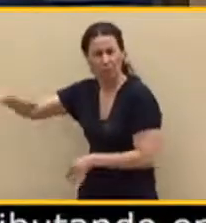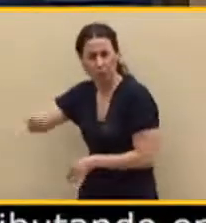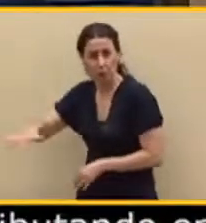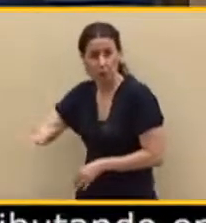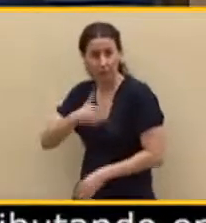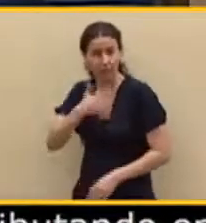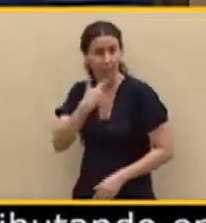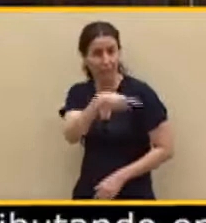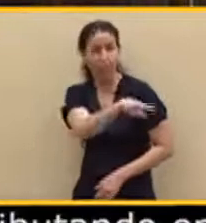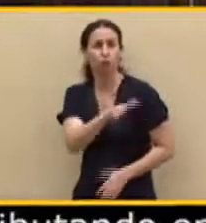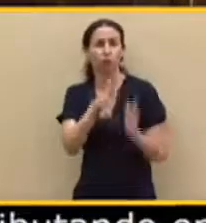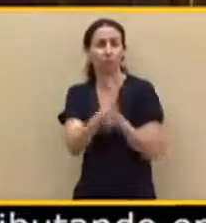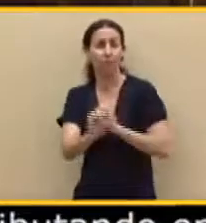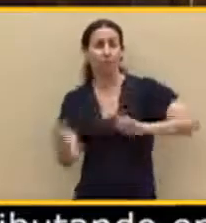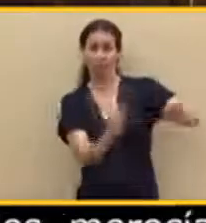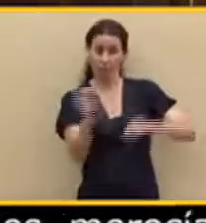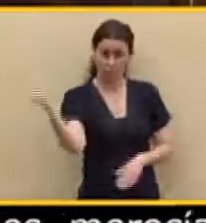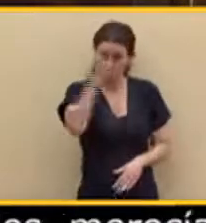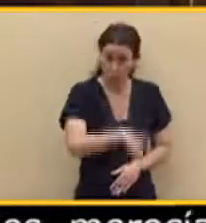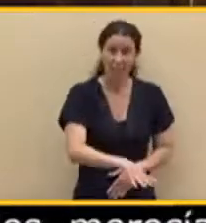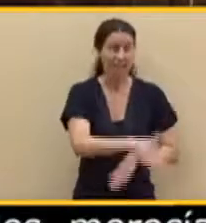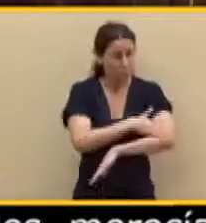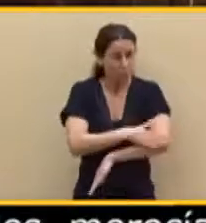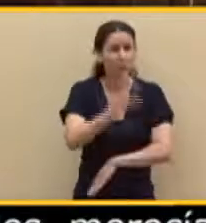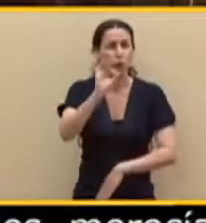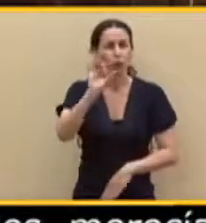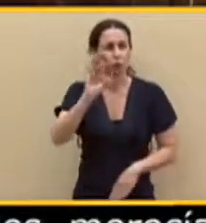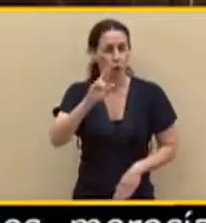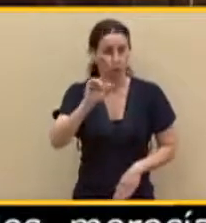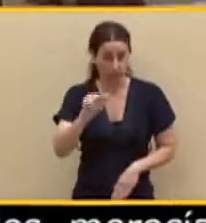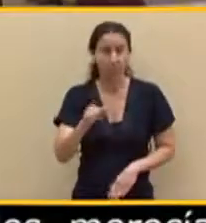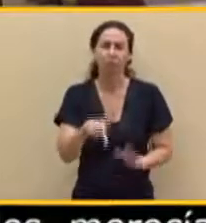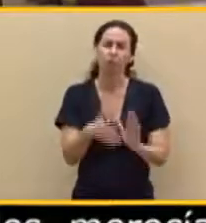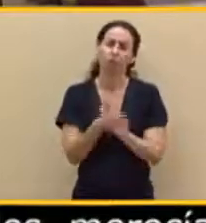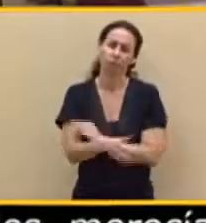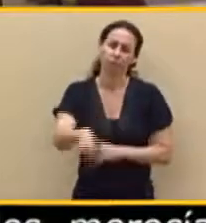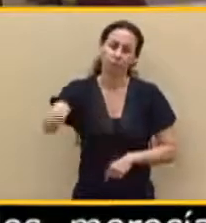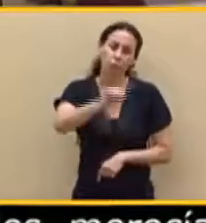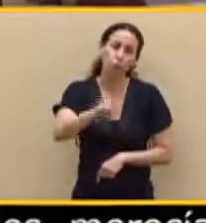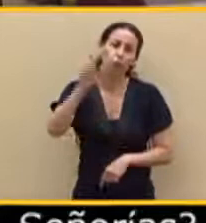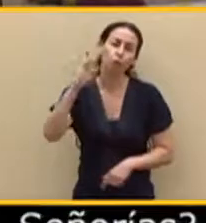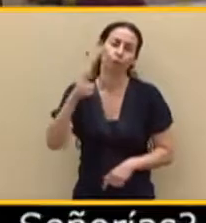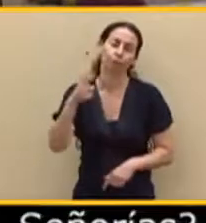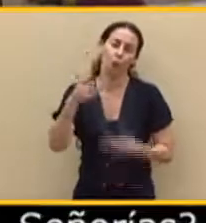cerrada el ministro offshore Soria? Señorías, pues a eso quieren ustedes acostumbrar a nuestro país.